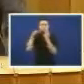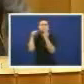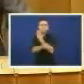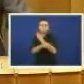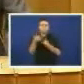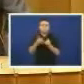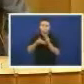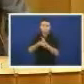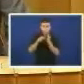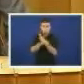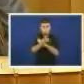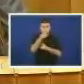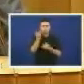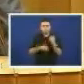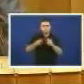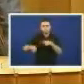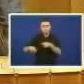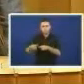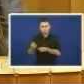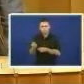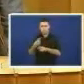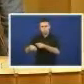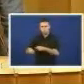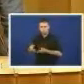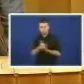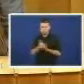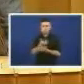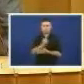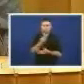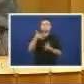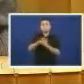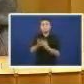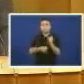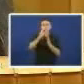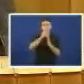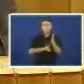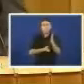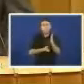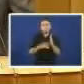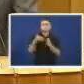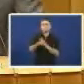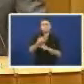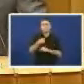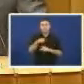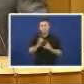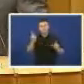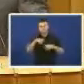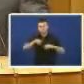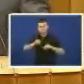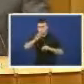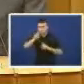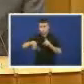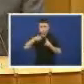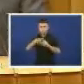especulativo decreto cuya aplicación vai permitir movilizar entre finais dos 2008 e principios dos 2009